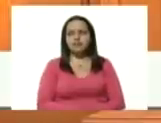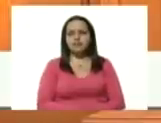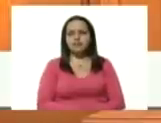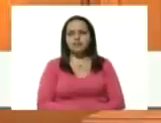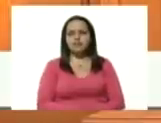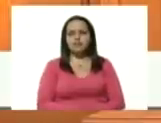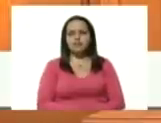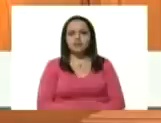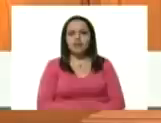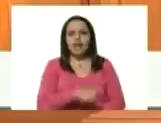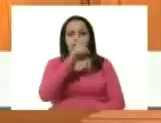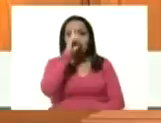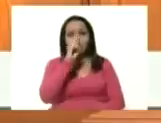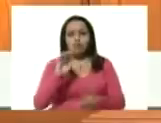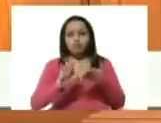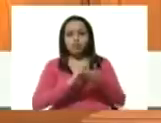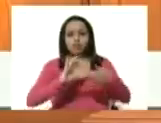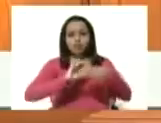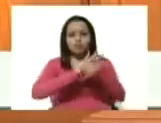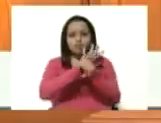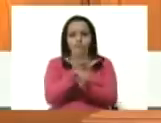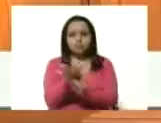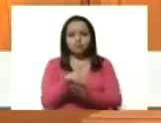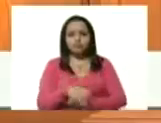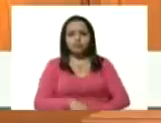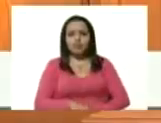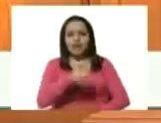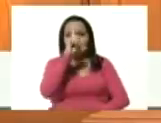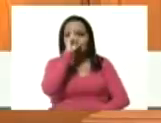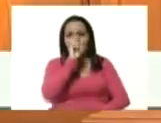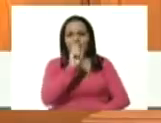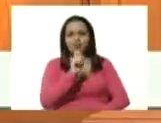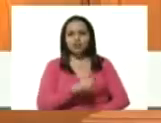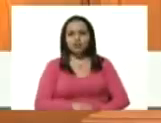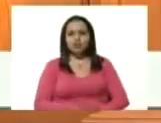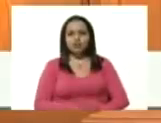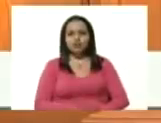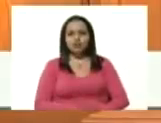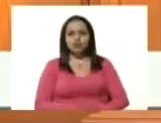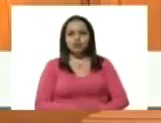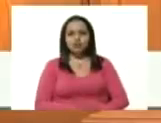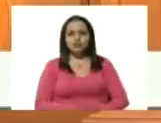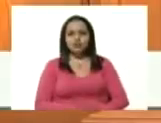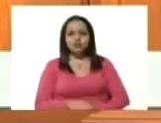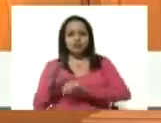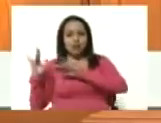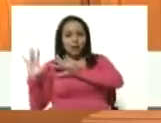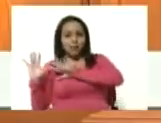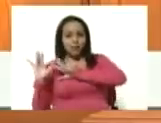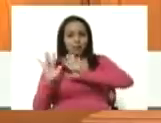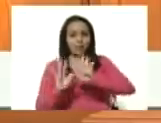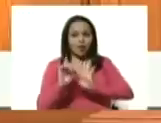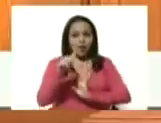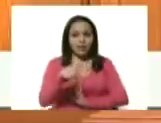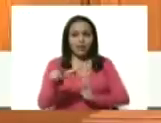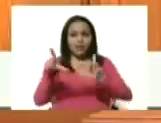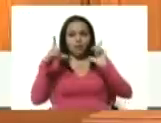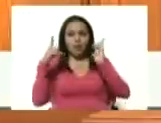El año de la pandemia, el año de la incursión de Macuto.